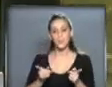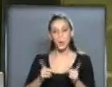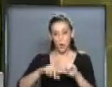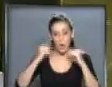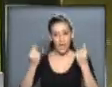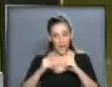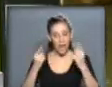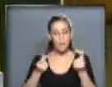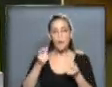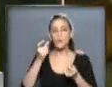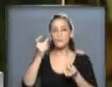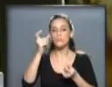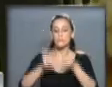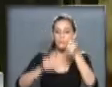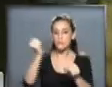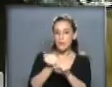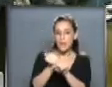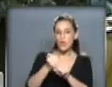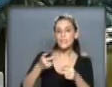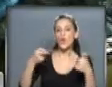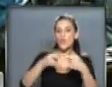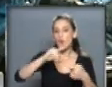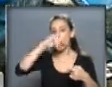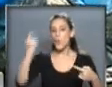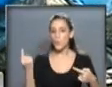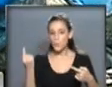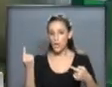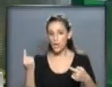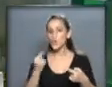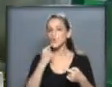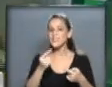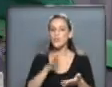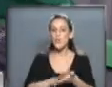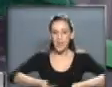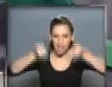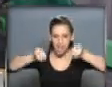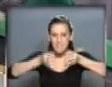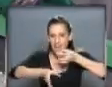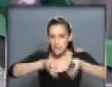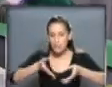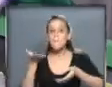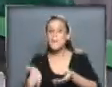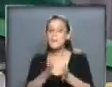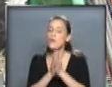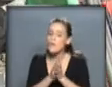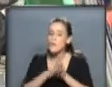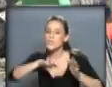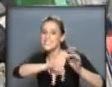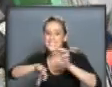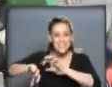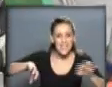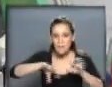recuperadores urbanos al gobierno porteño. Rechazan la implementación de contenedores y piden la separación de residuos sólidos